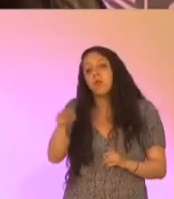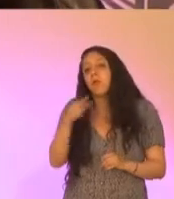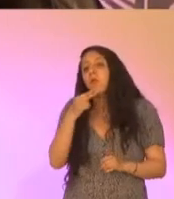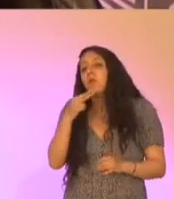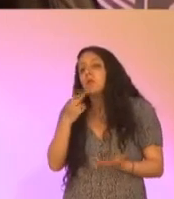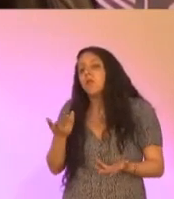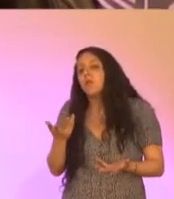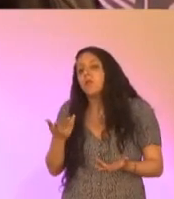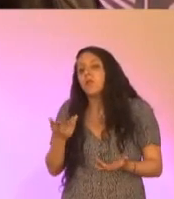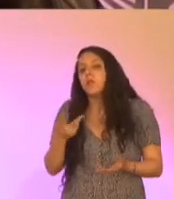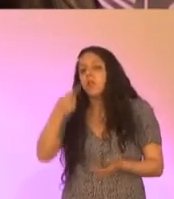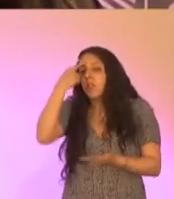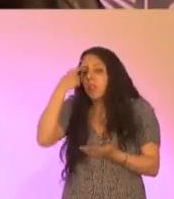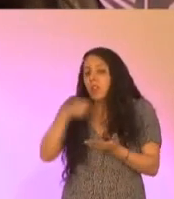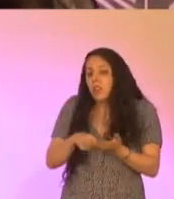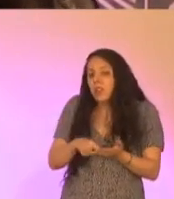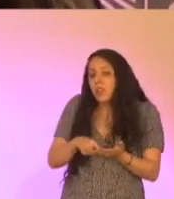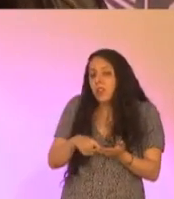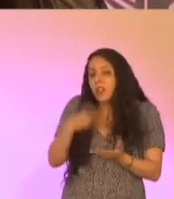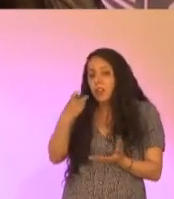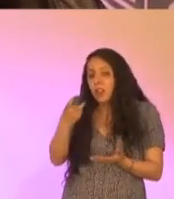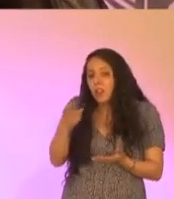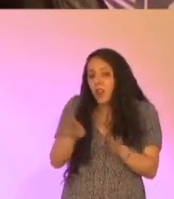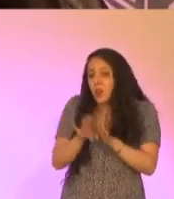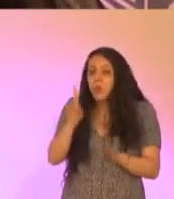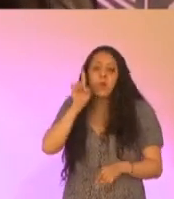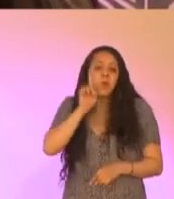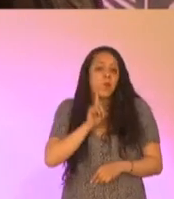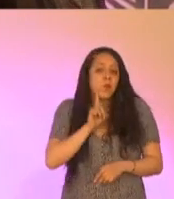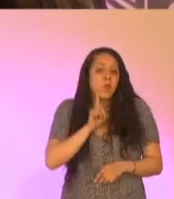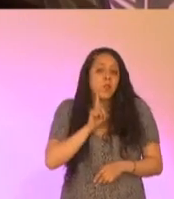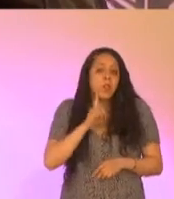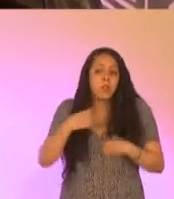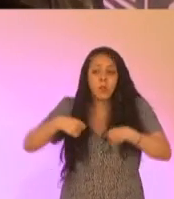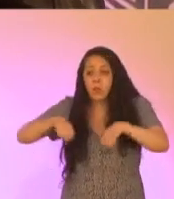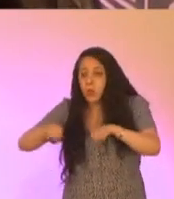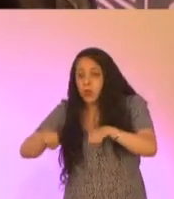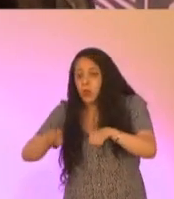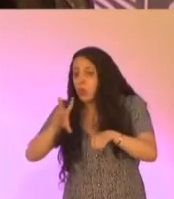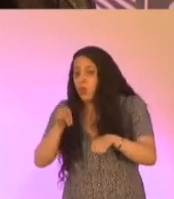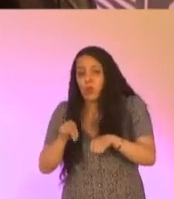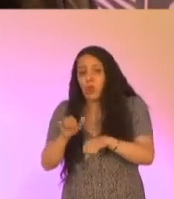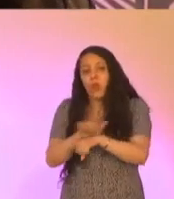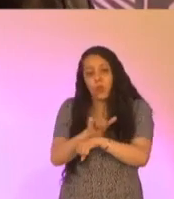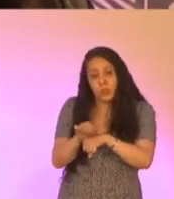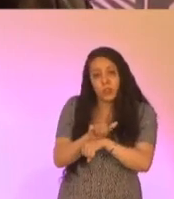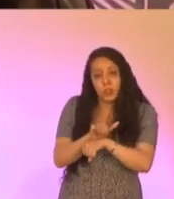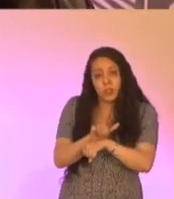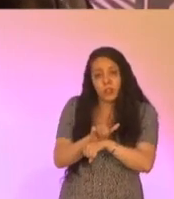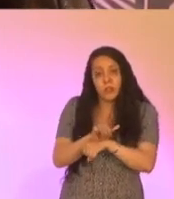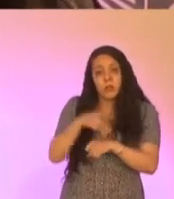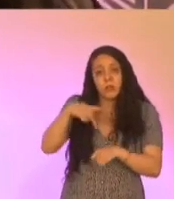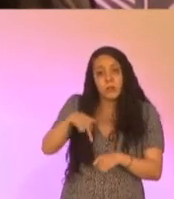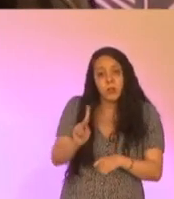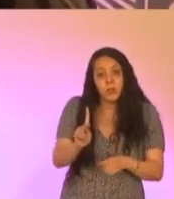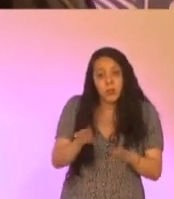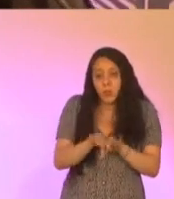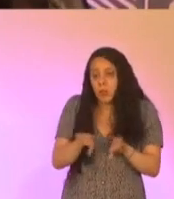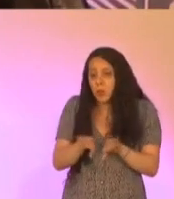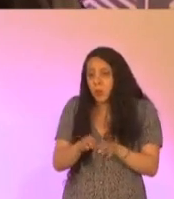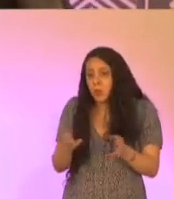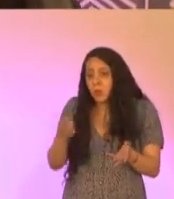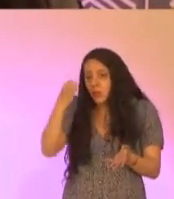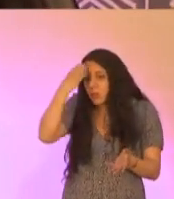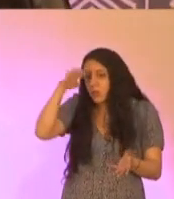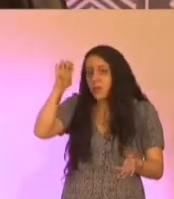en esa situación el polo repartido en carro no repartía en moto no pero claro él era como una especie de experiencia al límite